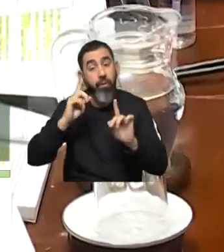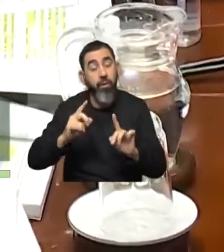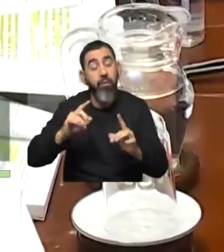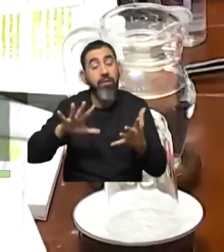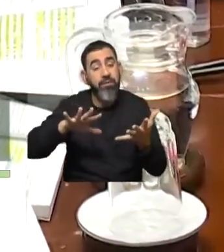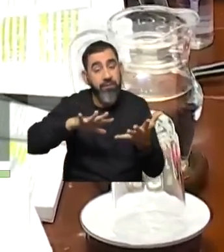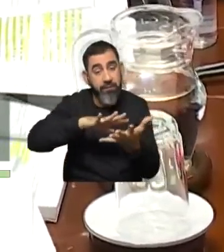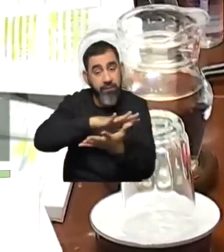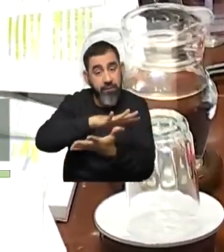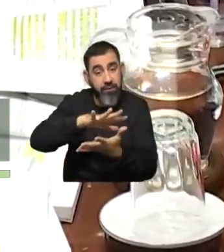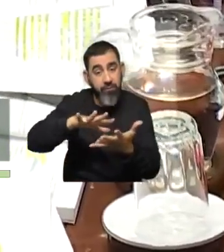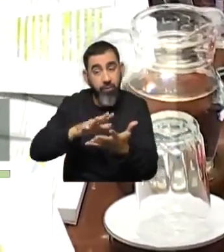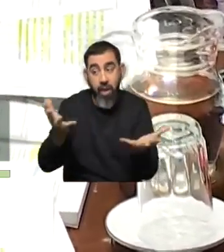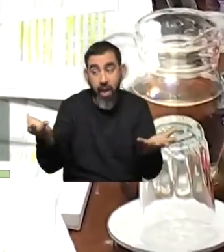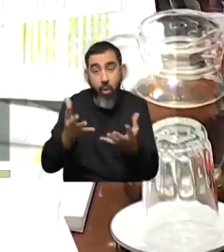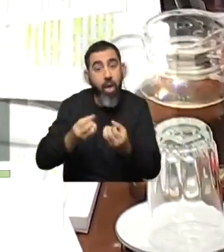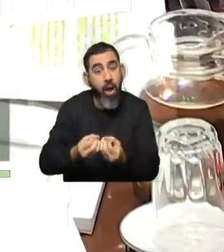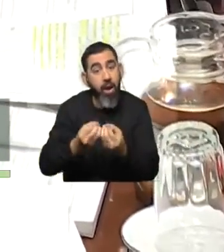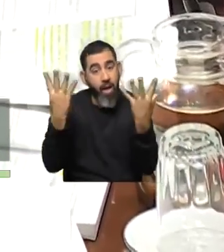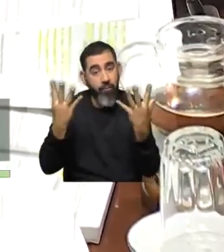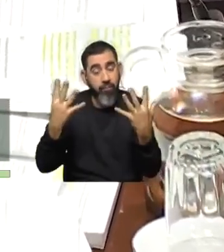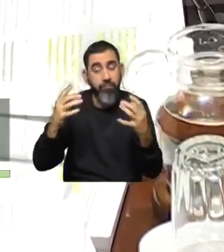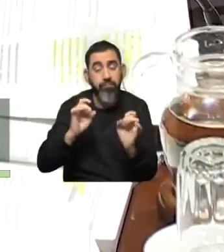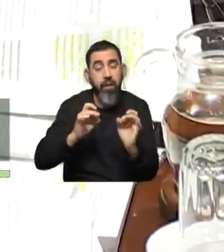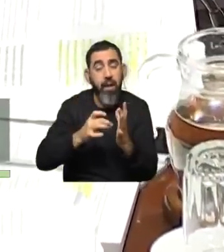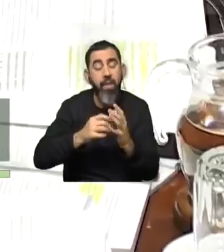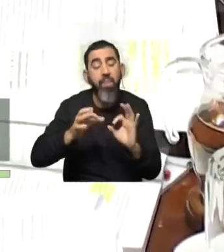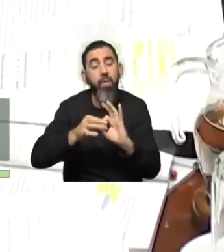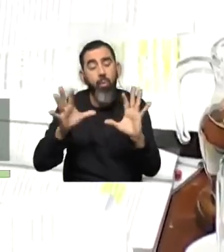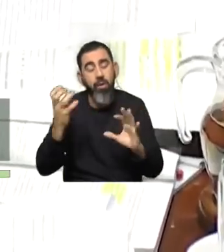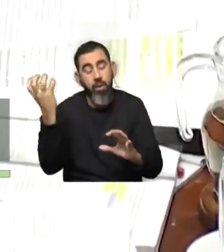circunstancias actuales, graves, que deterioran la calidad democrática.